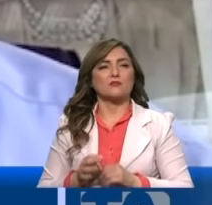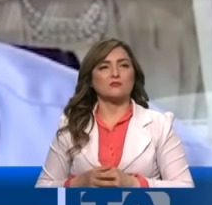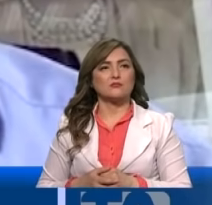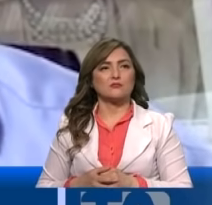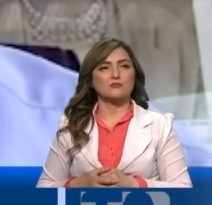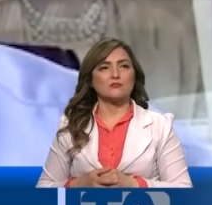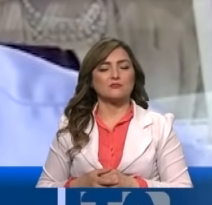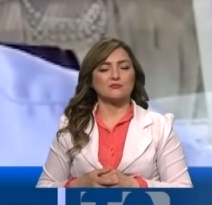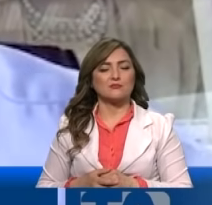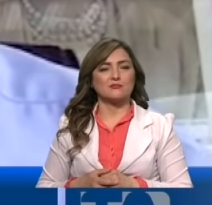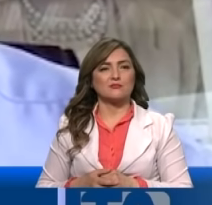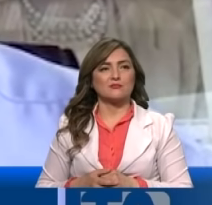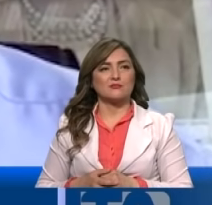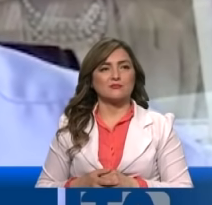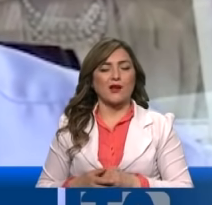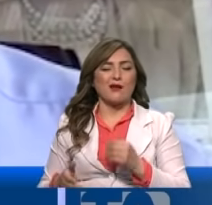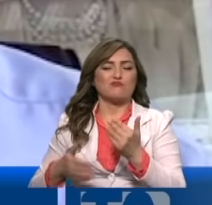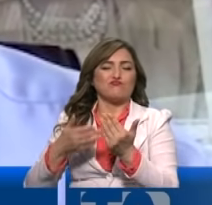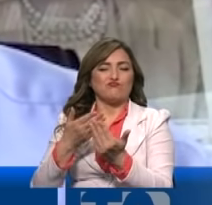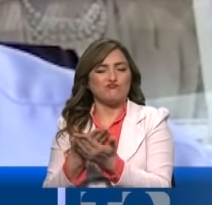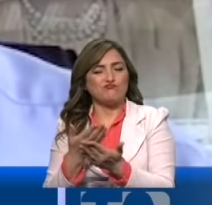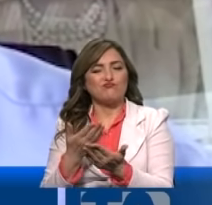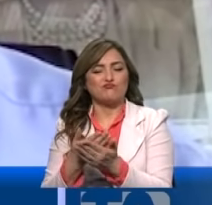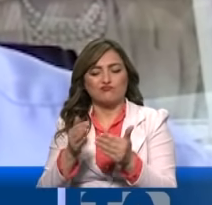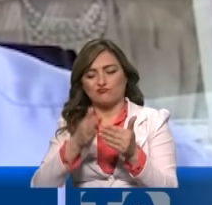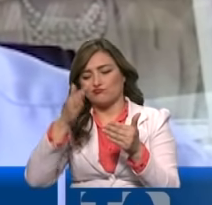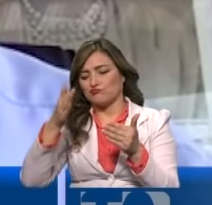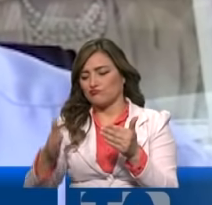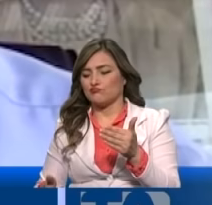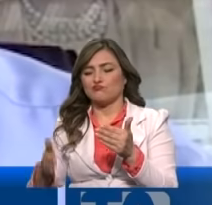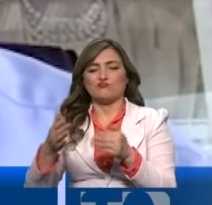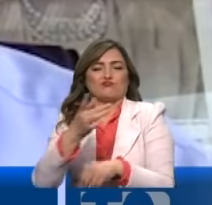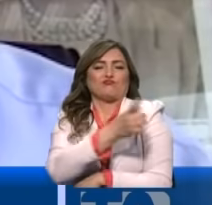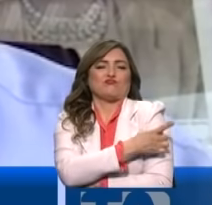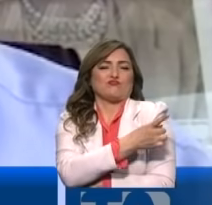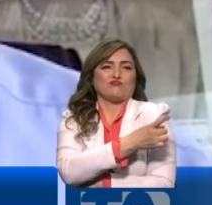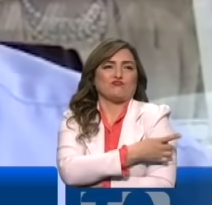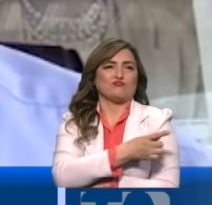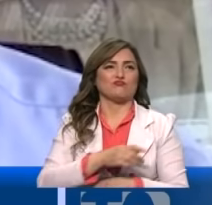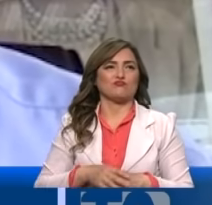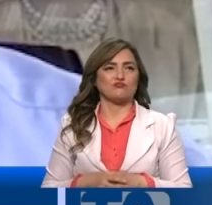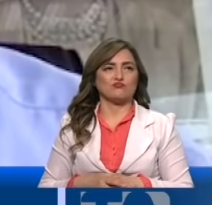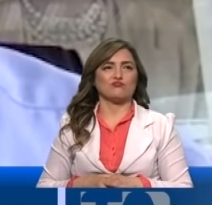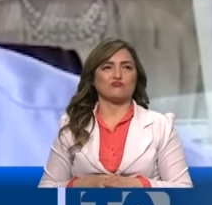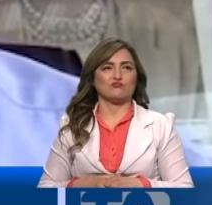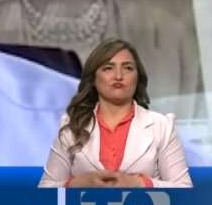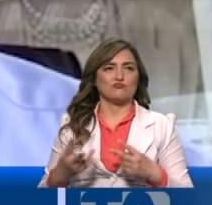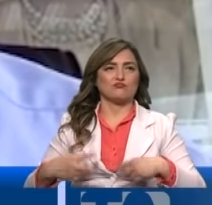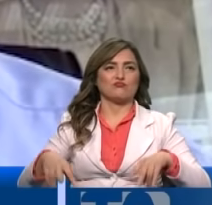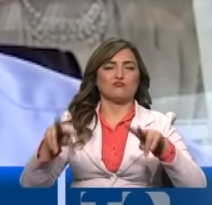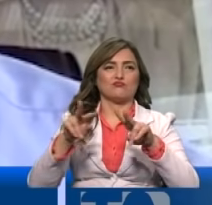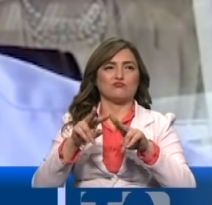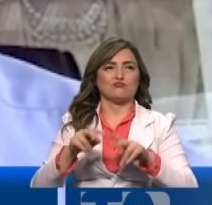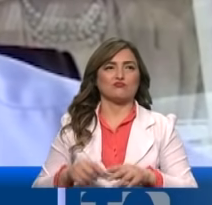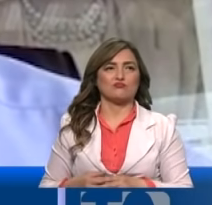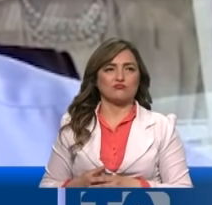el privado propondrá el plazo de delegación, esquema tarifario